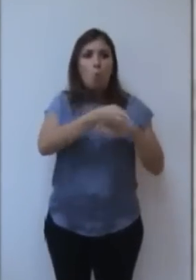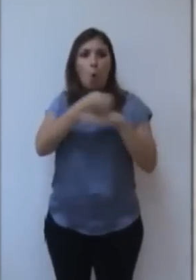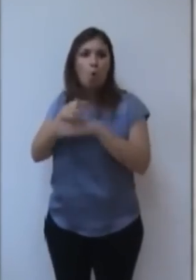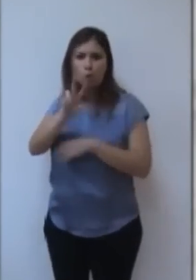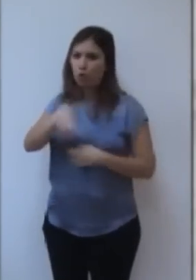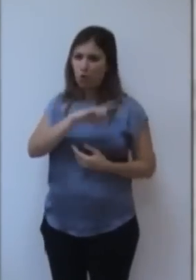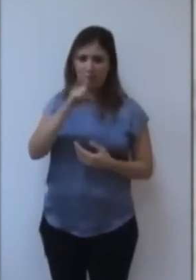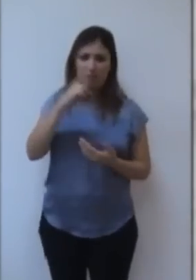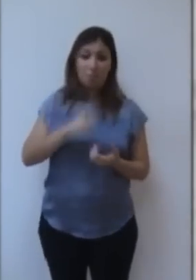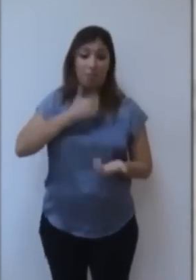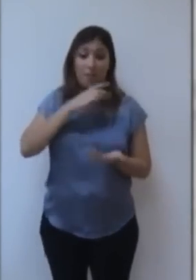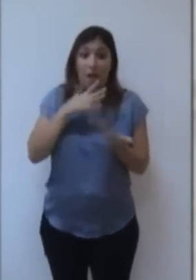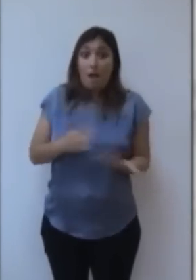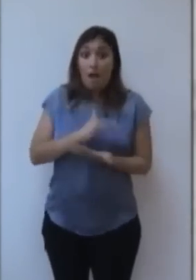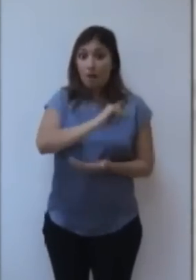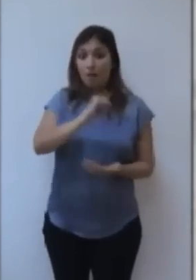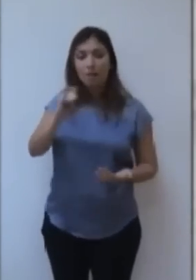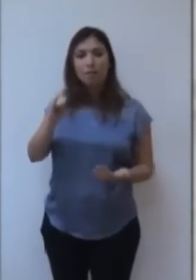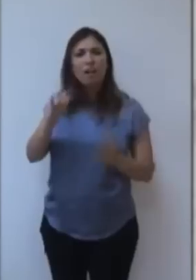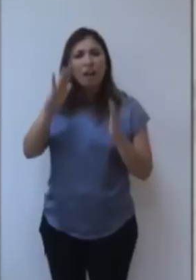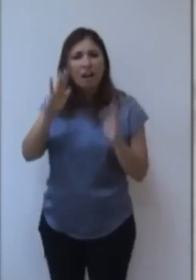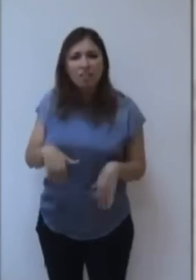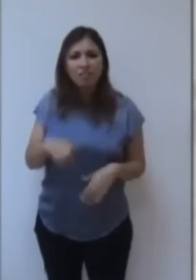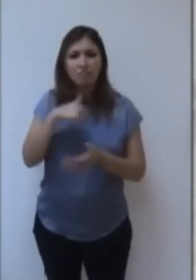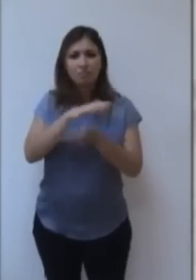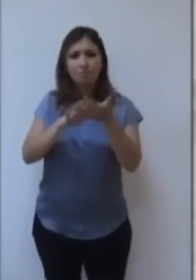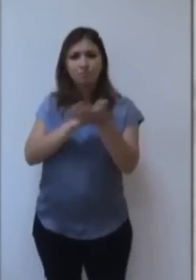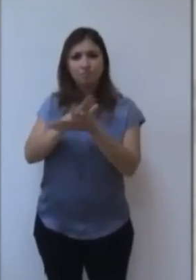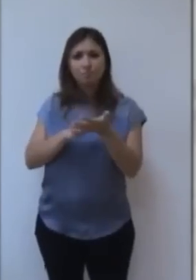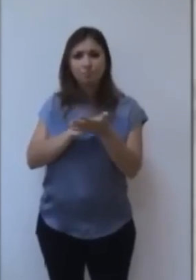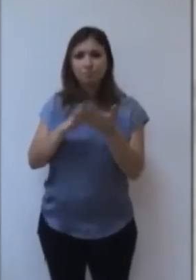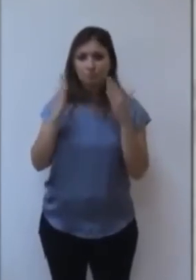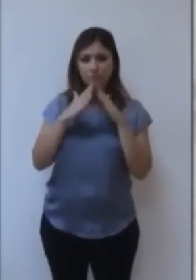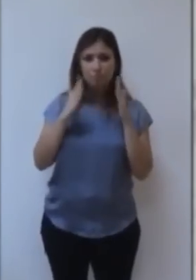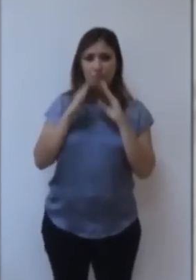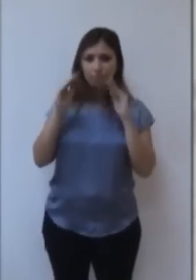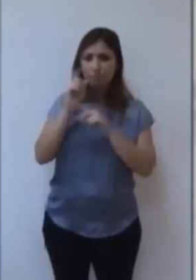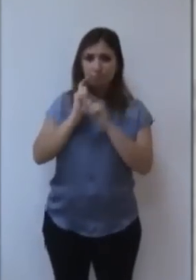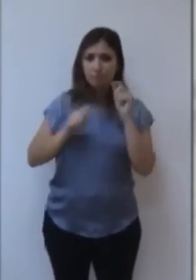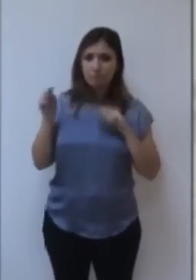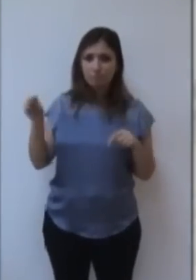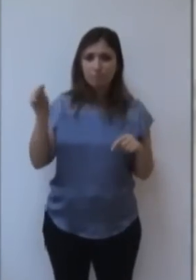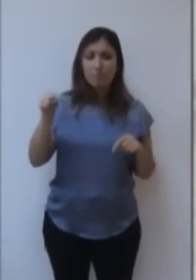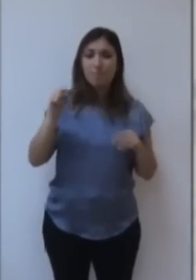poco por apreciar si al final de lo que hablamos en casa luego